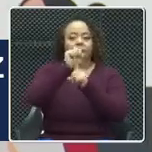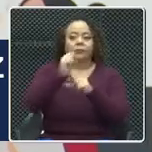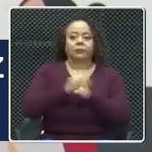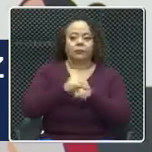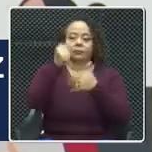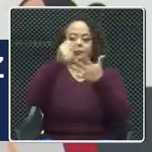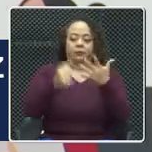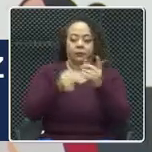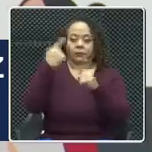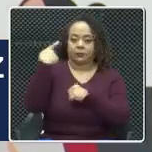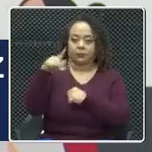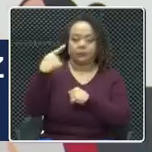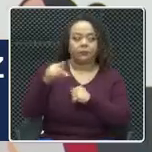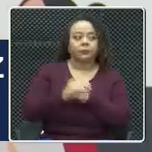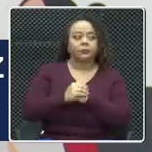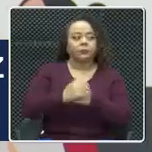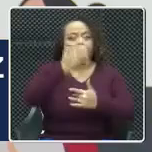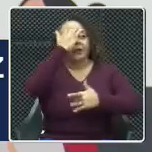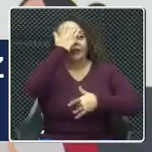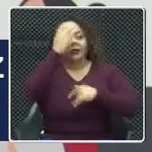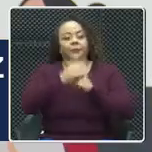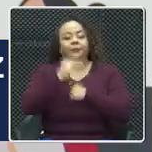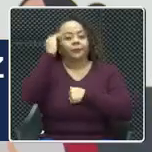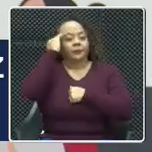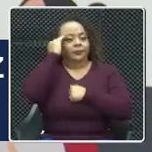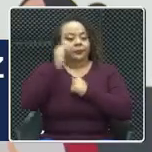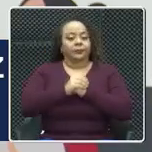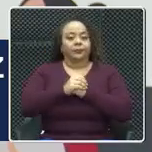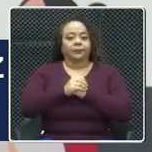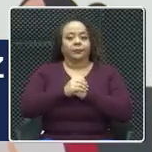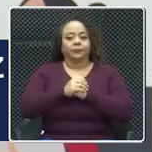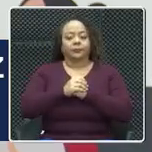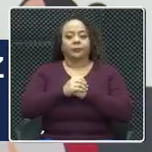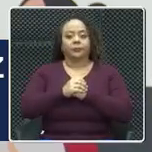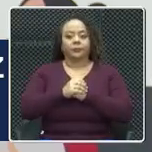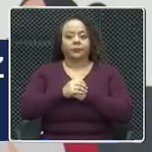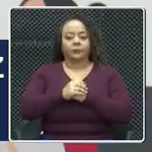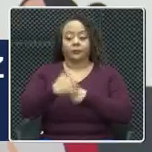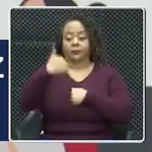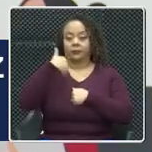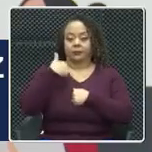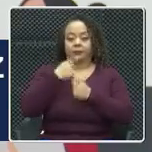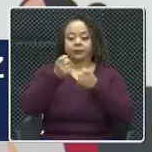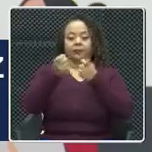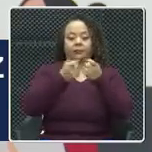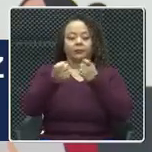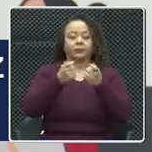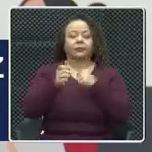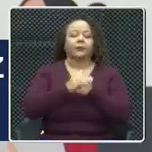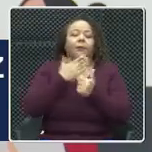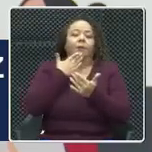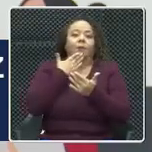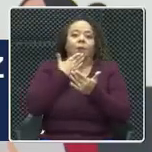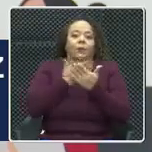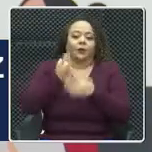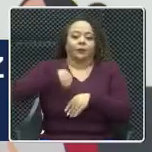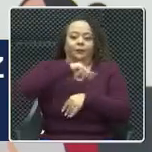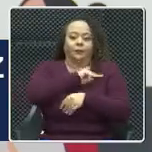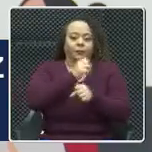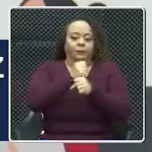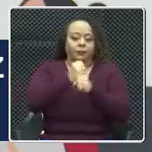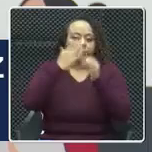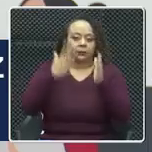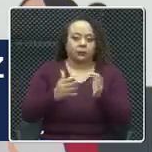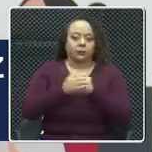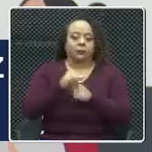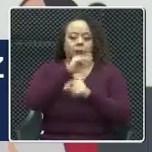de factores de riesgo, de enfermedades mentales y demás, vamos a tener un manejo muy bueno de nuestros